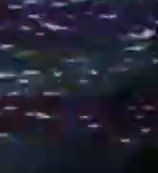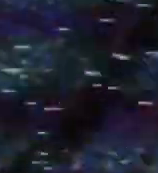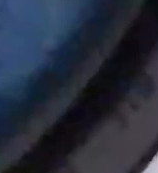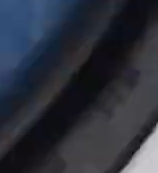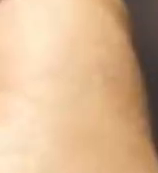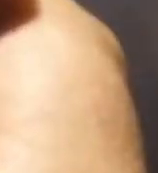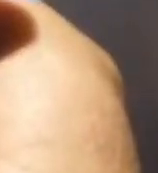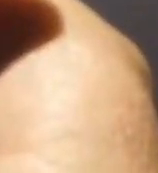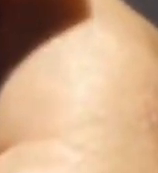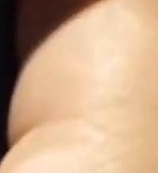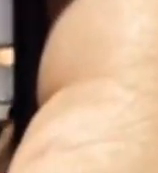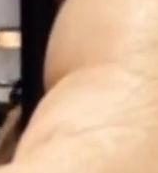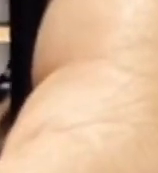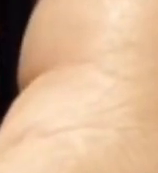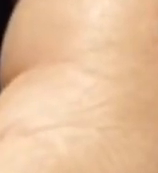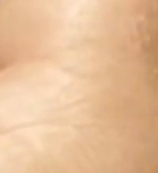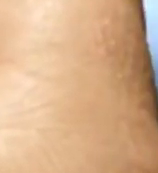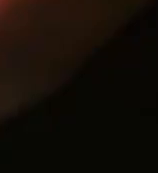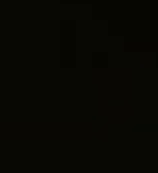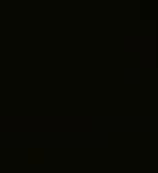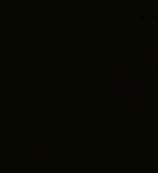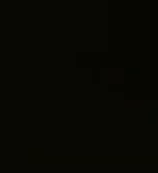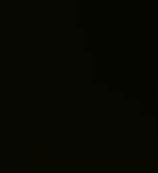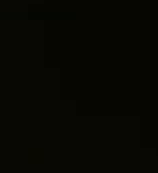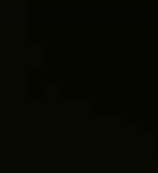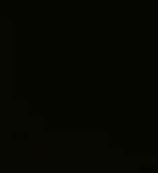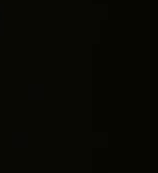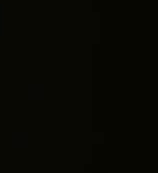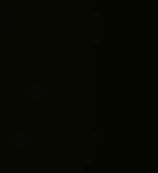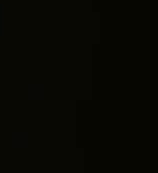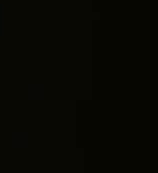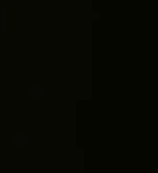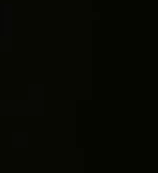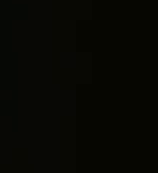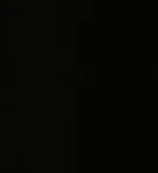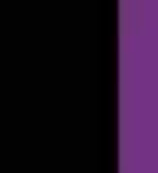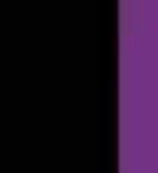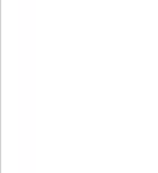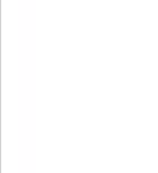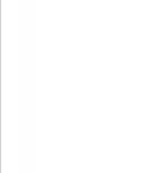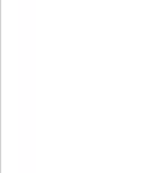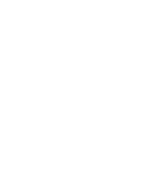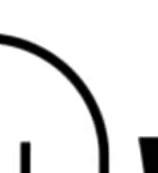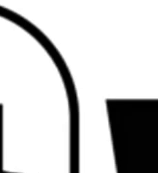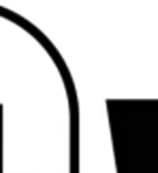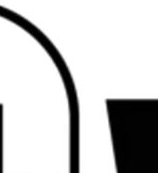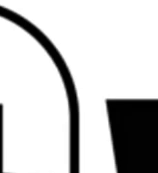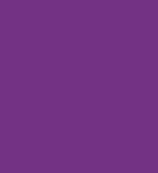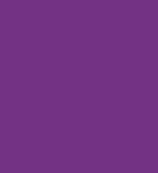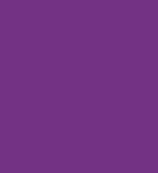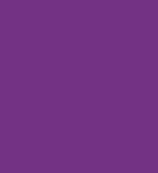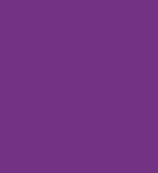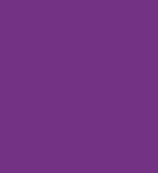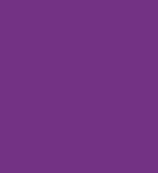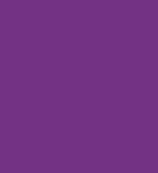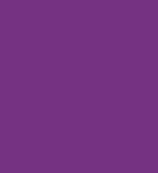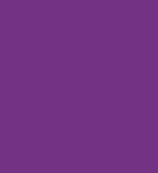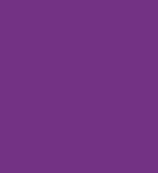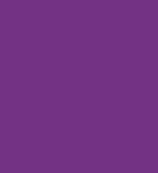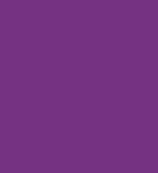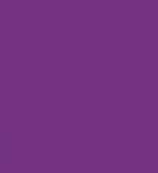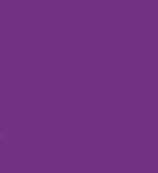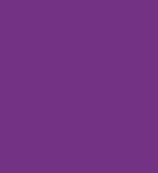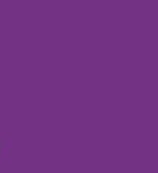momento ser parte de la cultura digital También incluye aprender a manejarnos en línea debemos ser capaces de distinguir la información